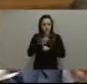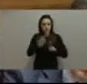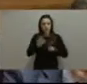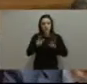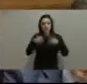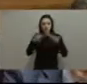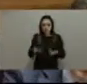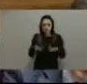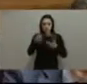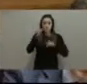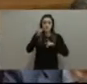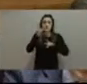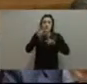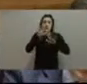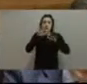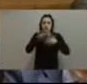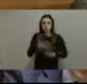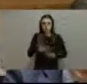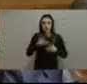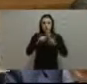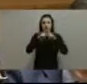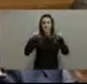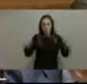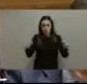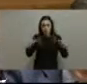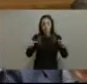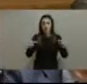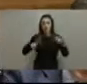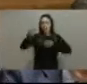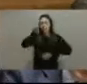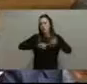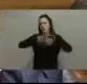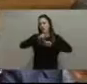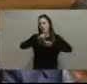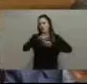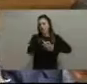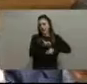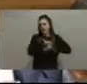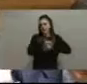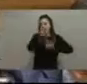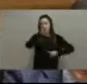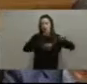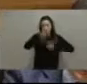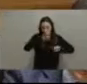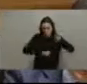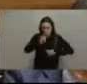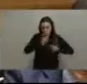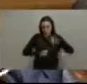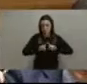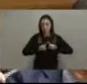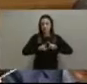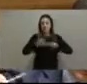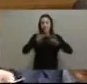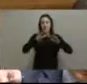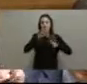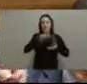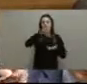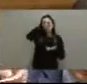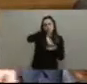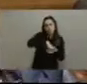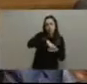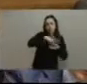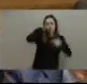Por eso hoy en Asturias tenemos un rosario de barracones, sí, barracones, goteras y necesidades que siguen